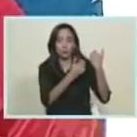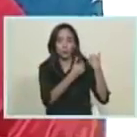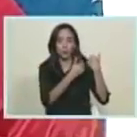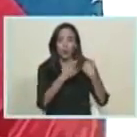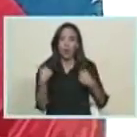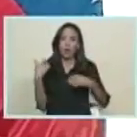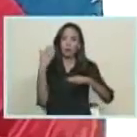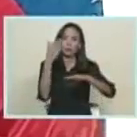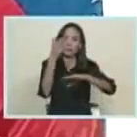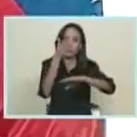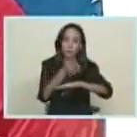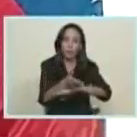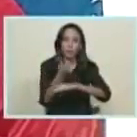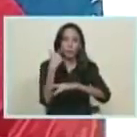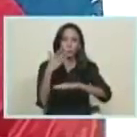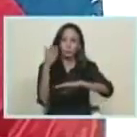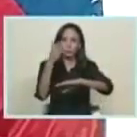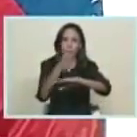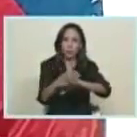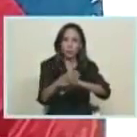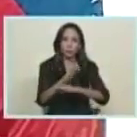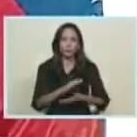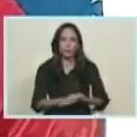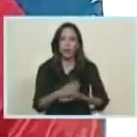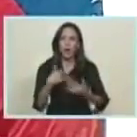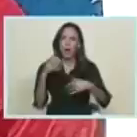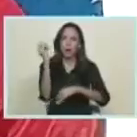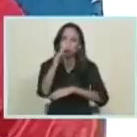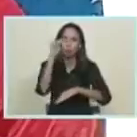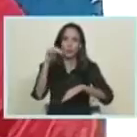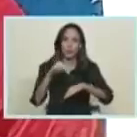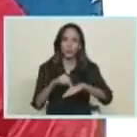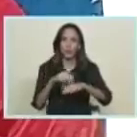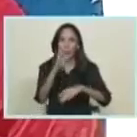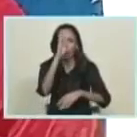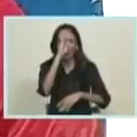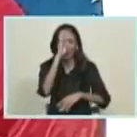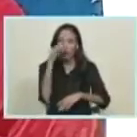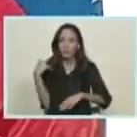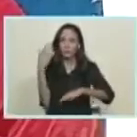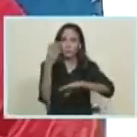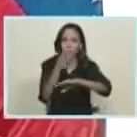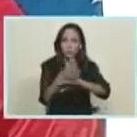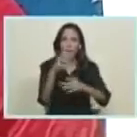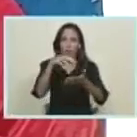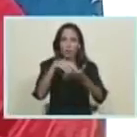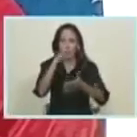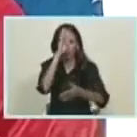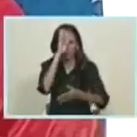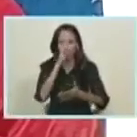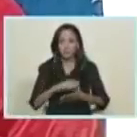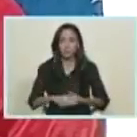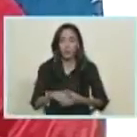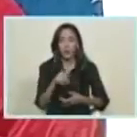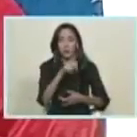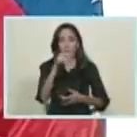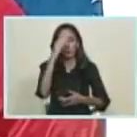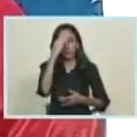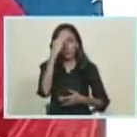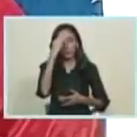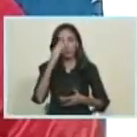de ir como candidato a diputado a la Asamblea Nacional por Barinas. Así lo hizo. Saben